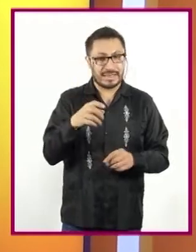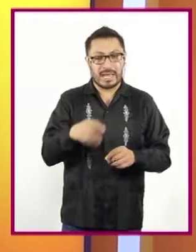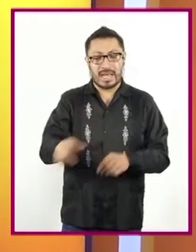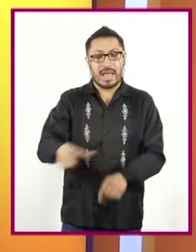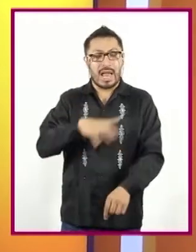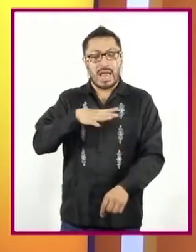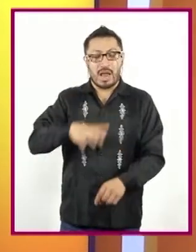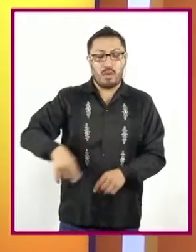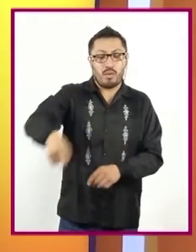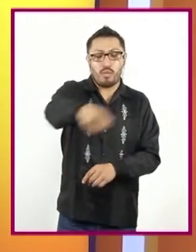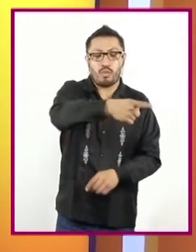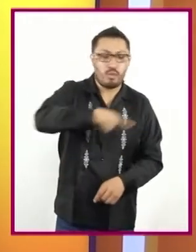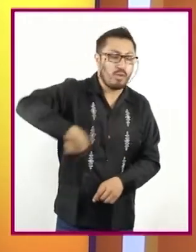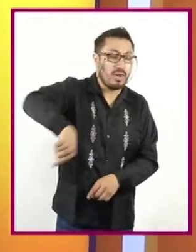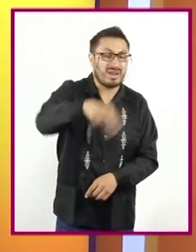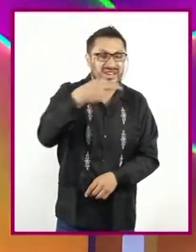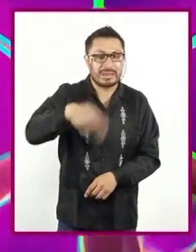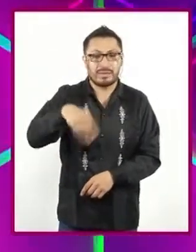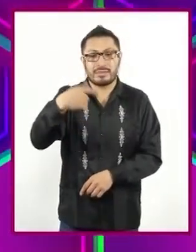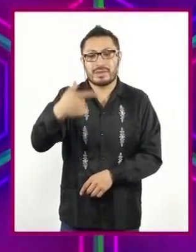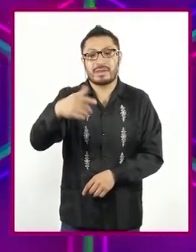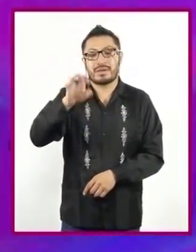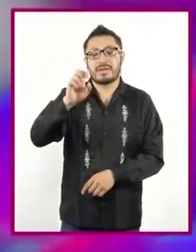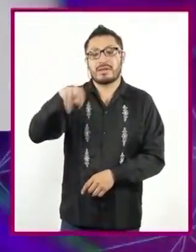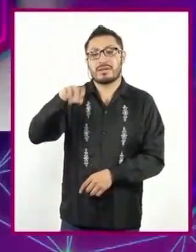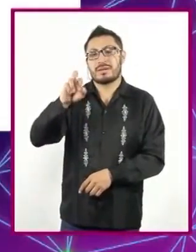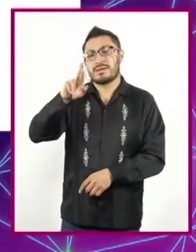a la que denominamos generatriz.